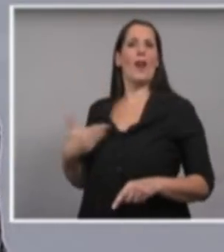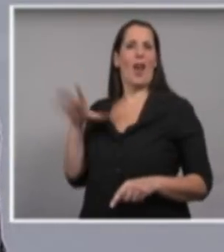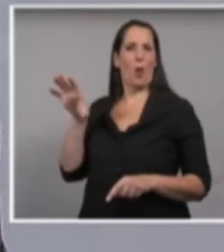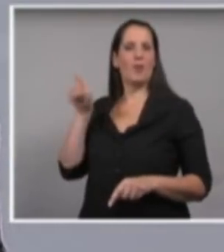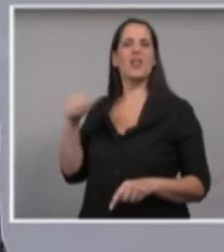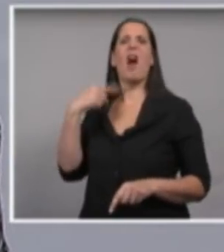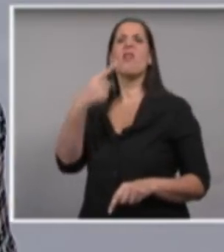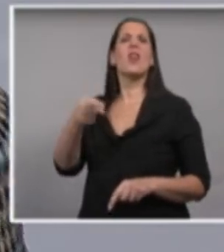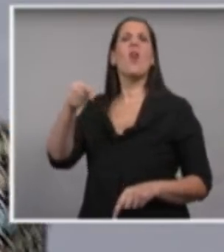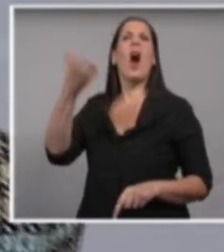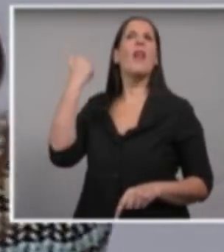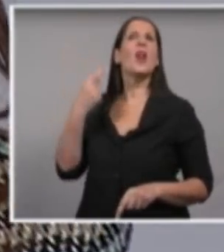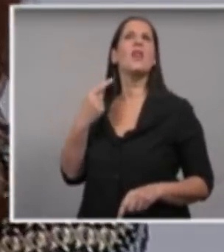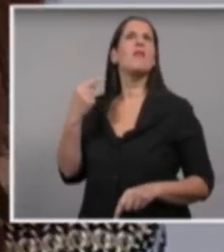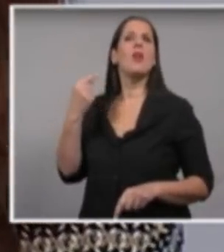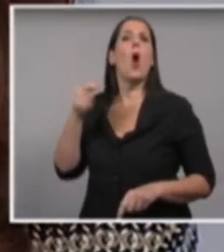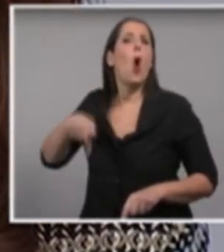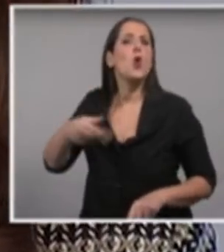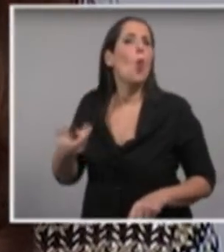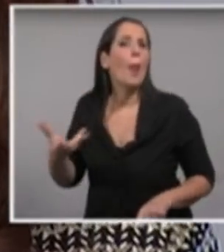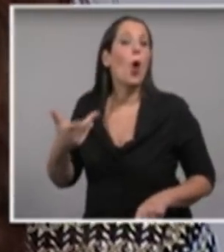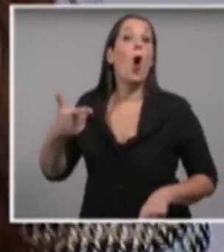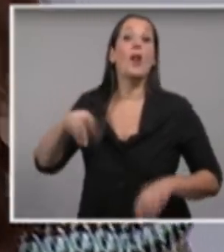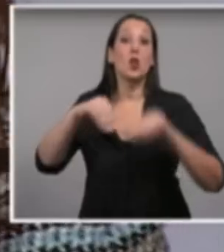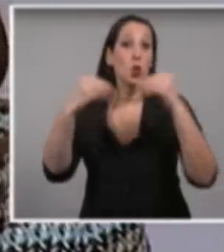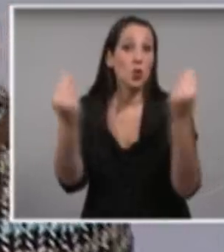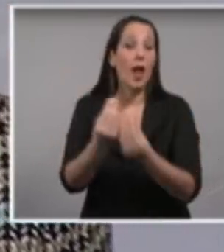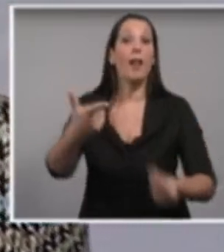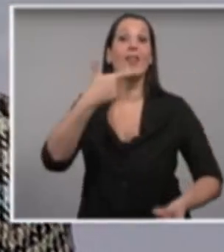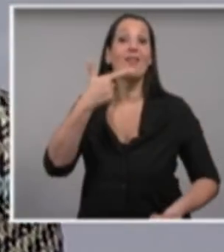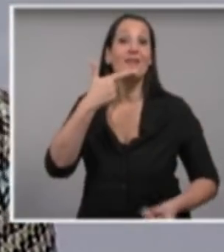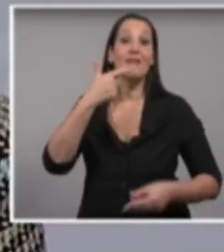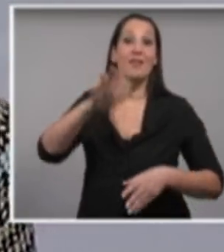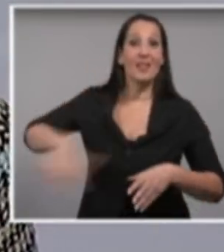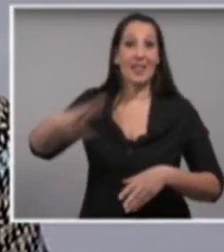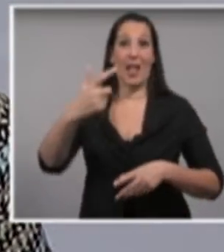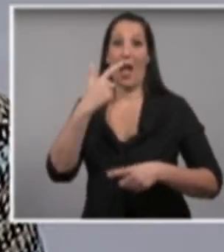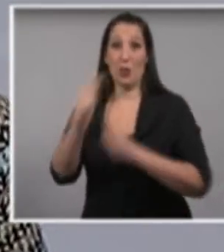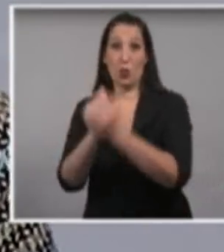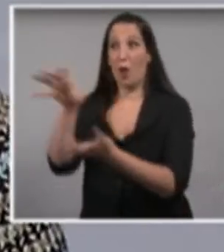¿Cuántos tenés hoy? 17 parques industriales. Esto no es magia.